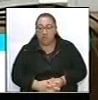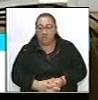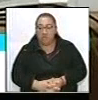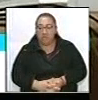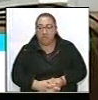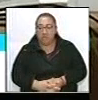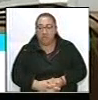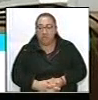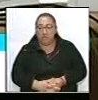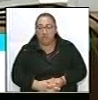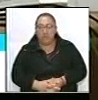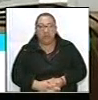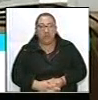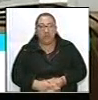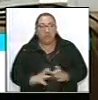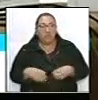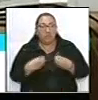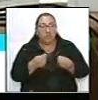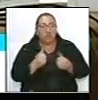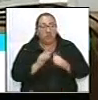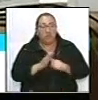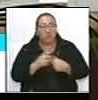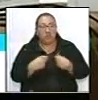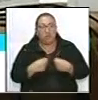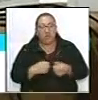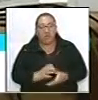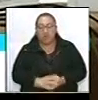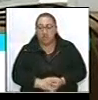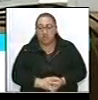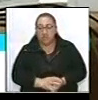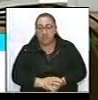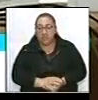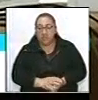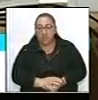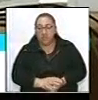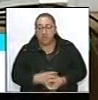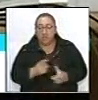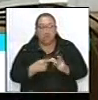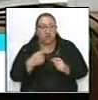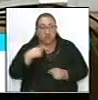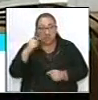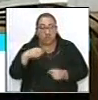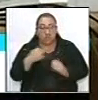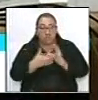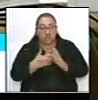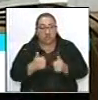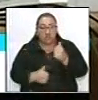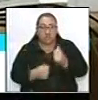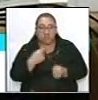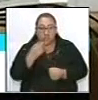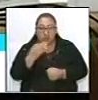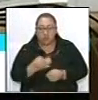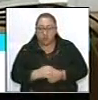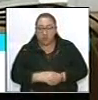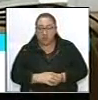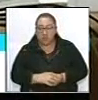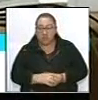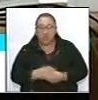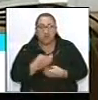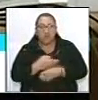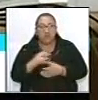atender subvencionando esos gastos. Entonces, es necesario definir cuál va a ser la modalidad de